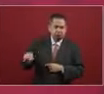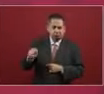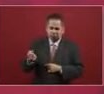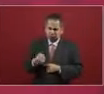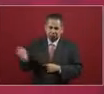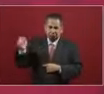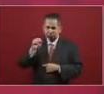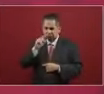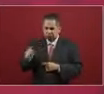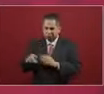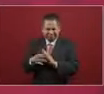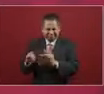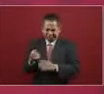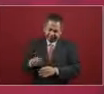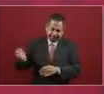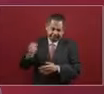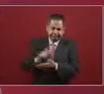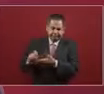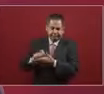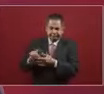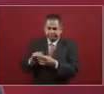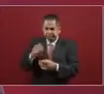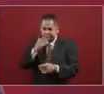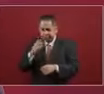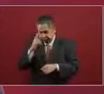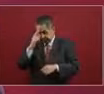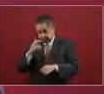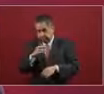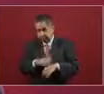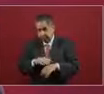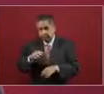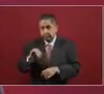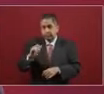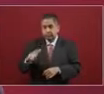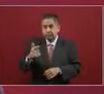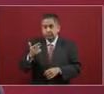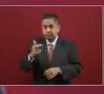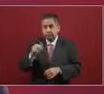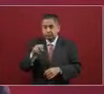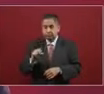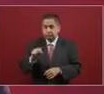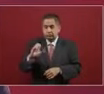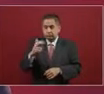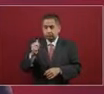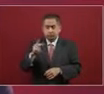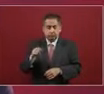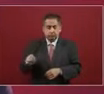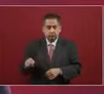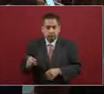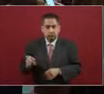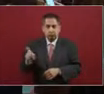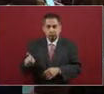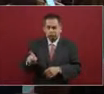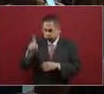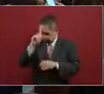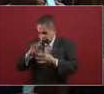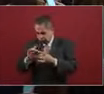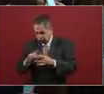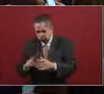también, extraordinario periodista, que lo recuerdo, Miguel Ángel Granados Chapa, y su recomendación